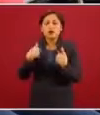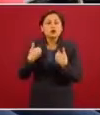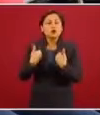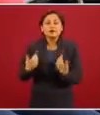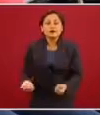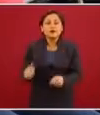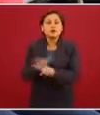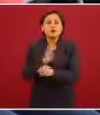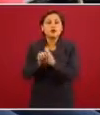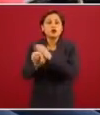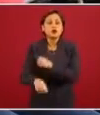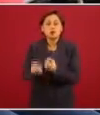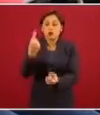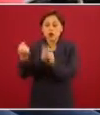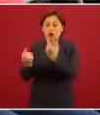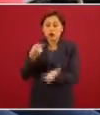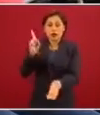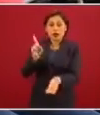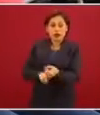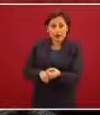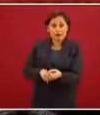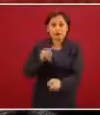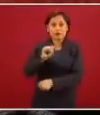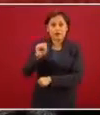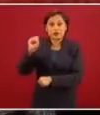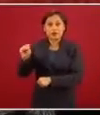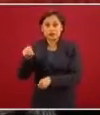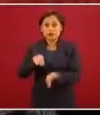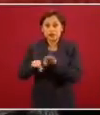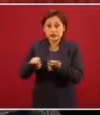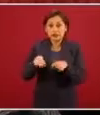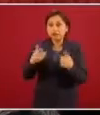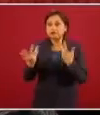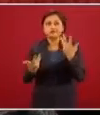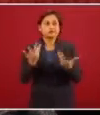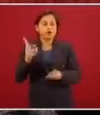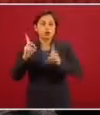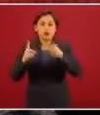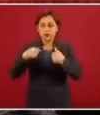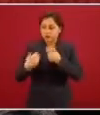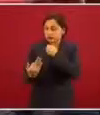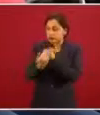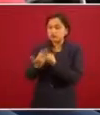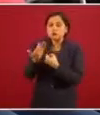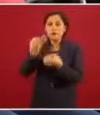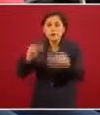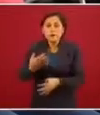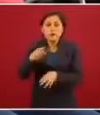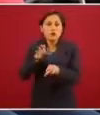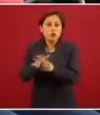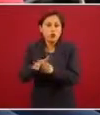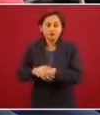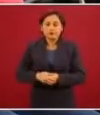grupos de la Secretaría de Salud en particular que se sienten en mayor desventaja. Y un comentario si me hace sobre la cantidad de